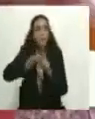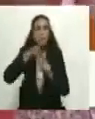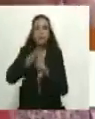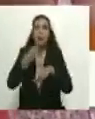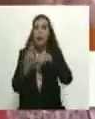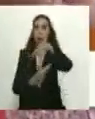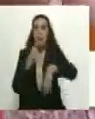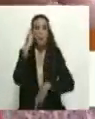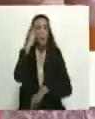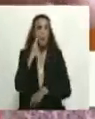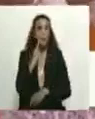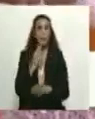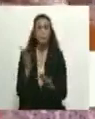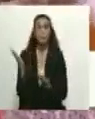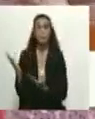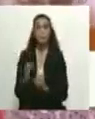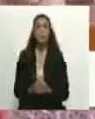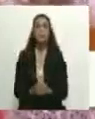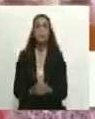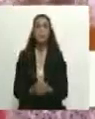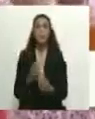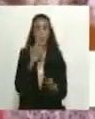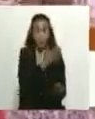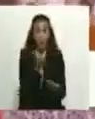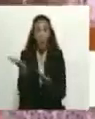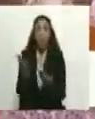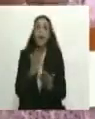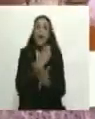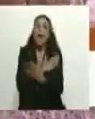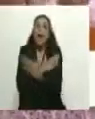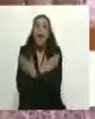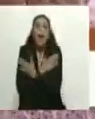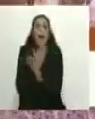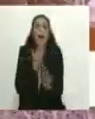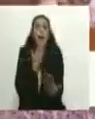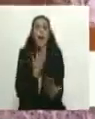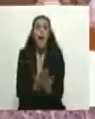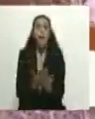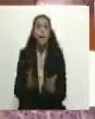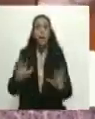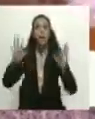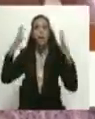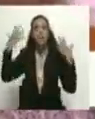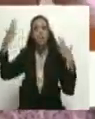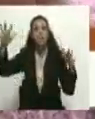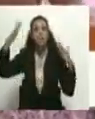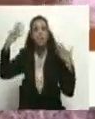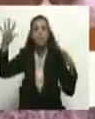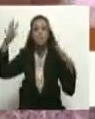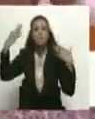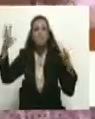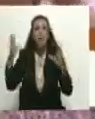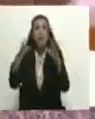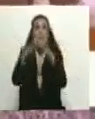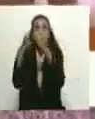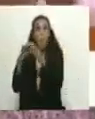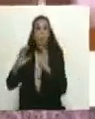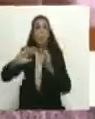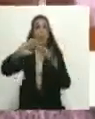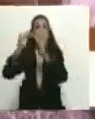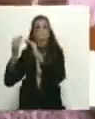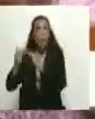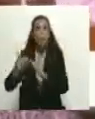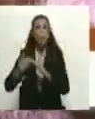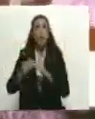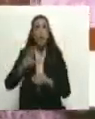bolivariana. A ustedes muchas gracias. Vamos a darle un gran aplauso a los equipos de calle, de comunidad,